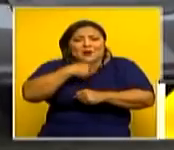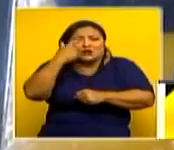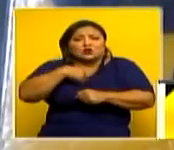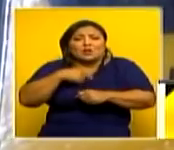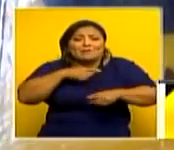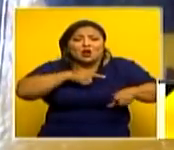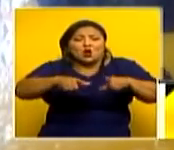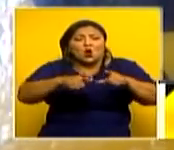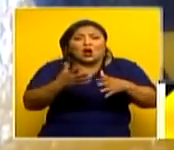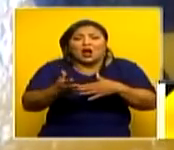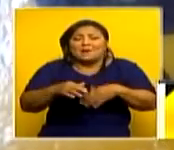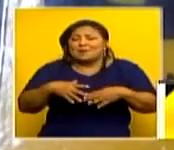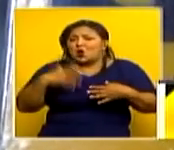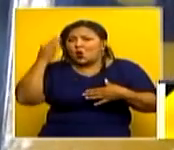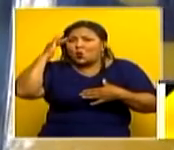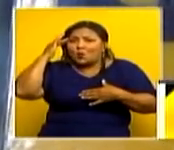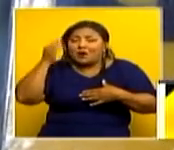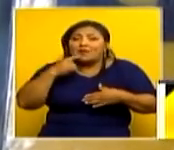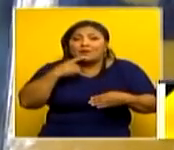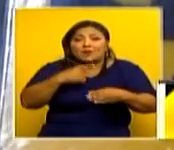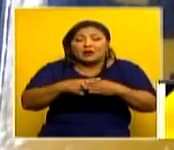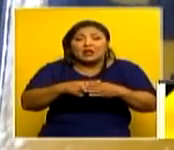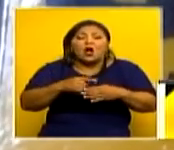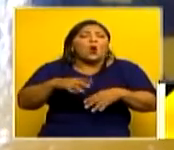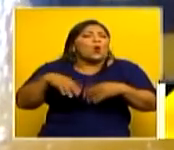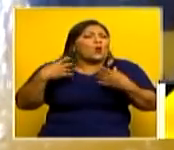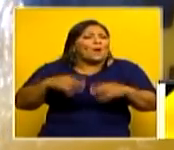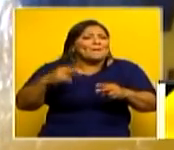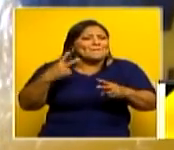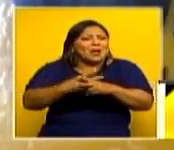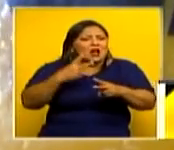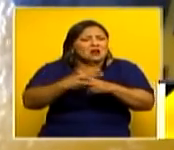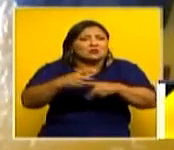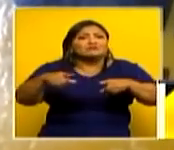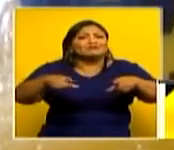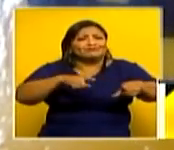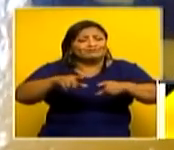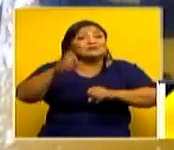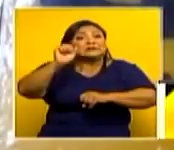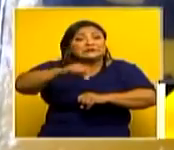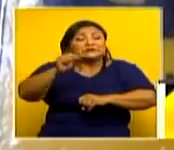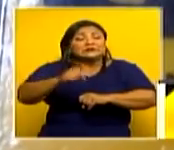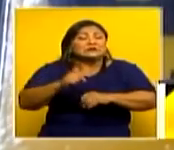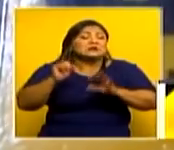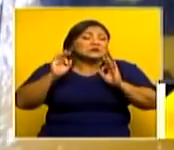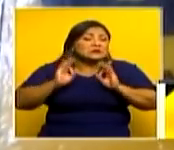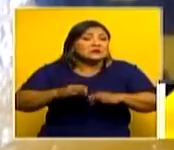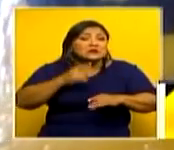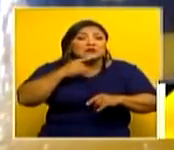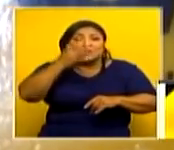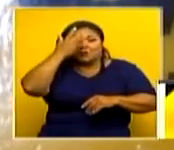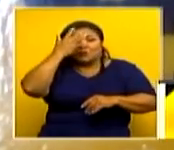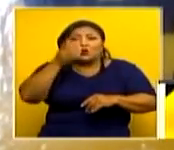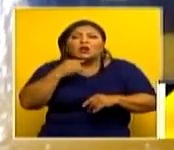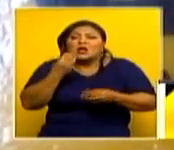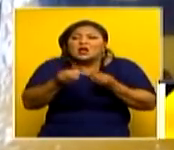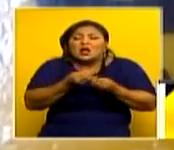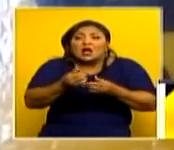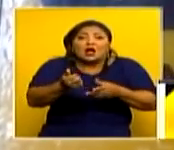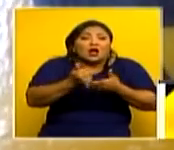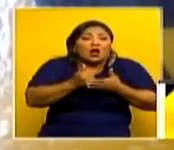locales. La verdad es tan peligrosísimo este lugar. ¿No hace falta policía por aquí? Sí, definitivamente, porque estamos abandonados.